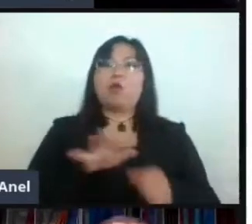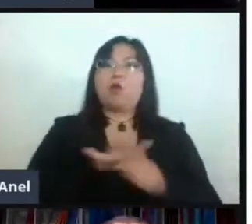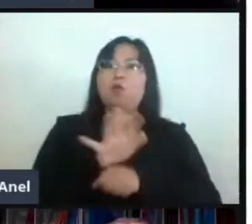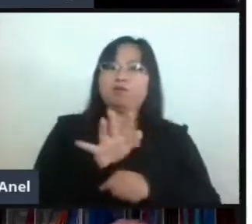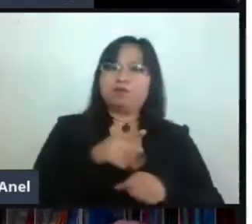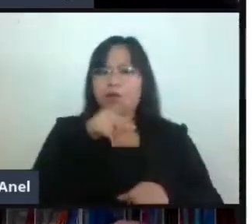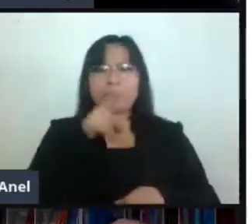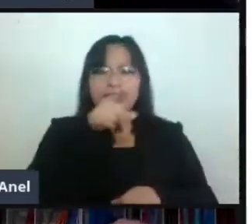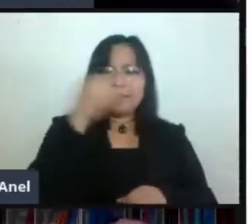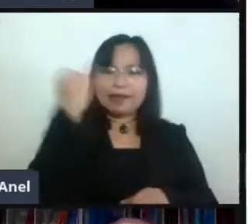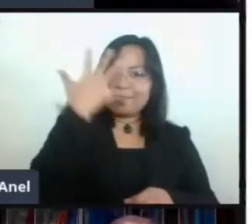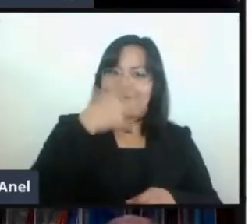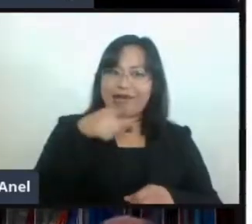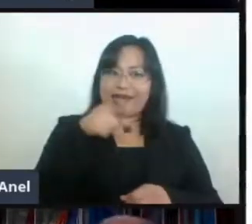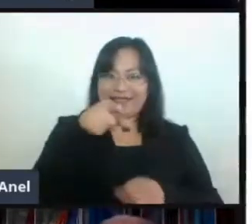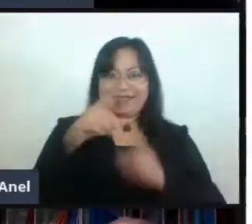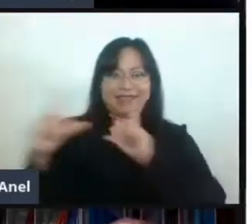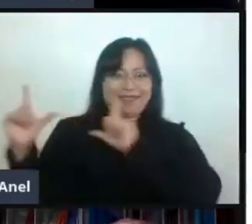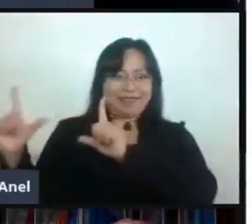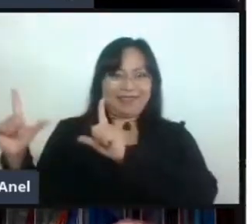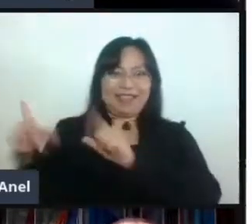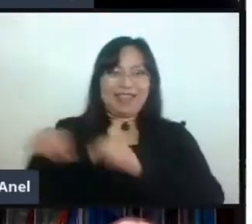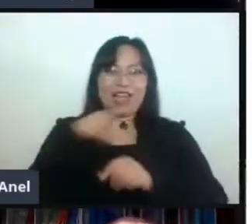por alumnos que están en preescolar.